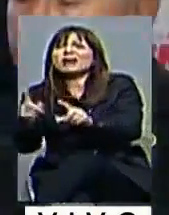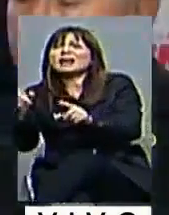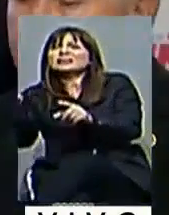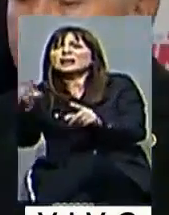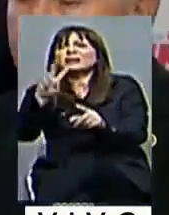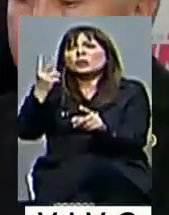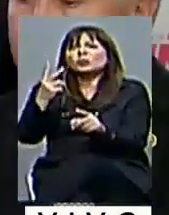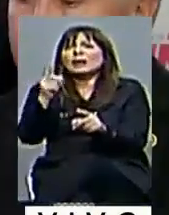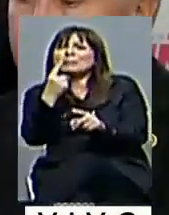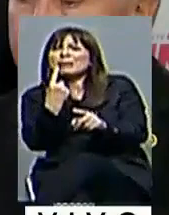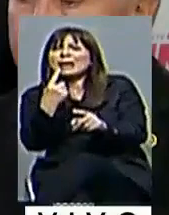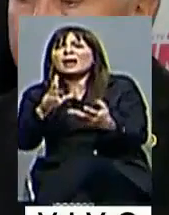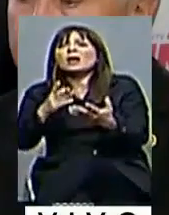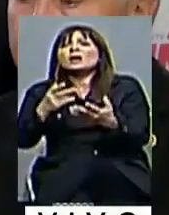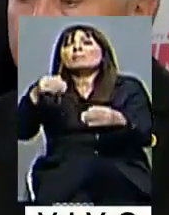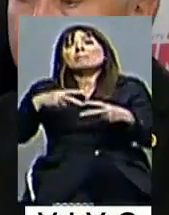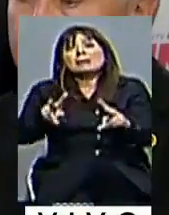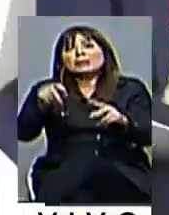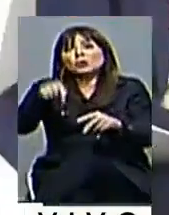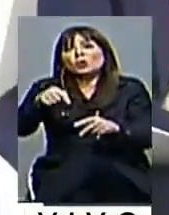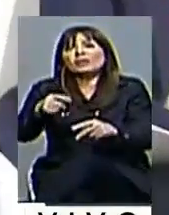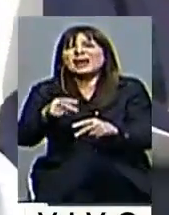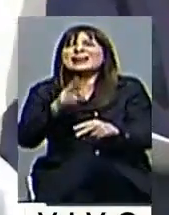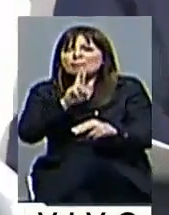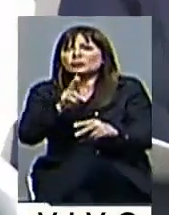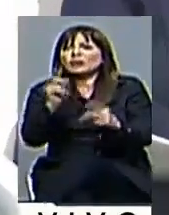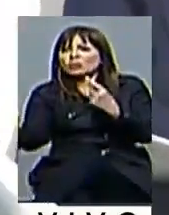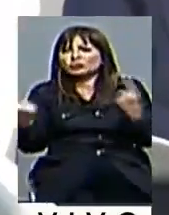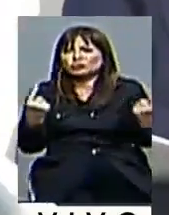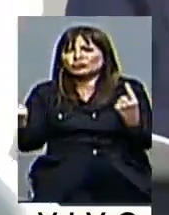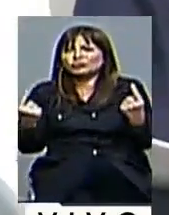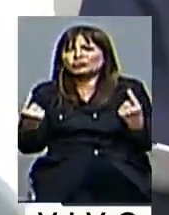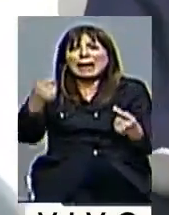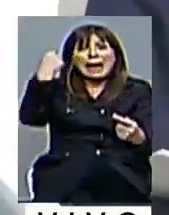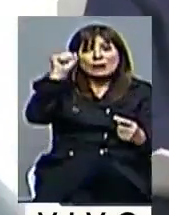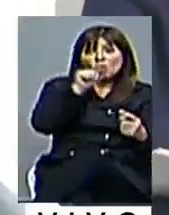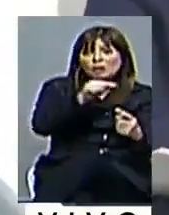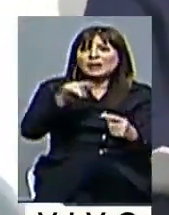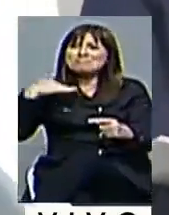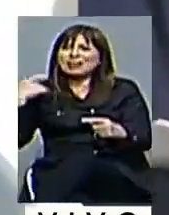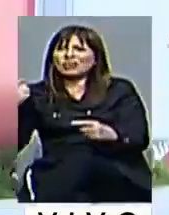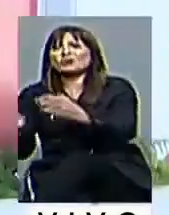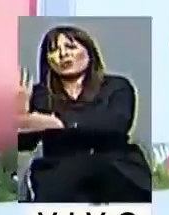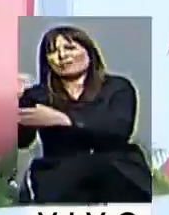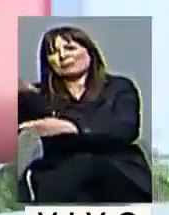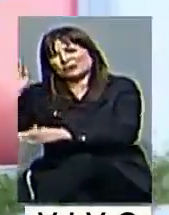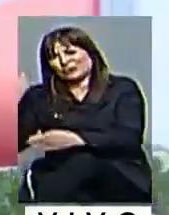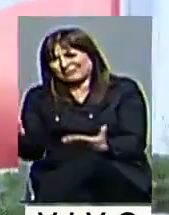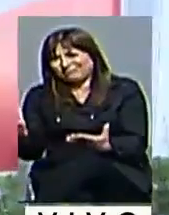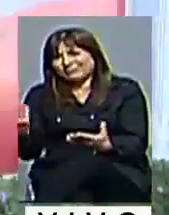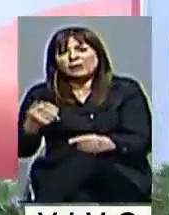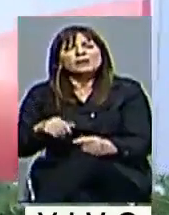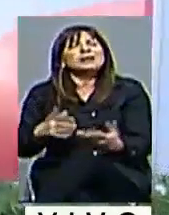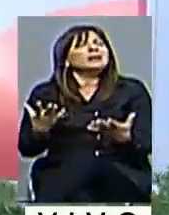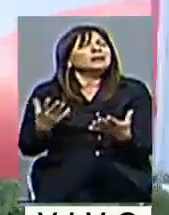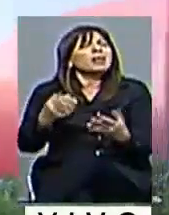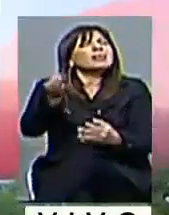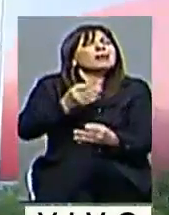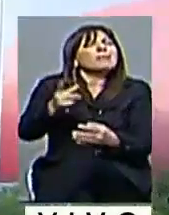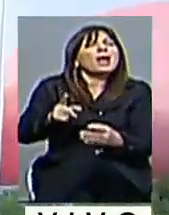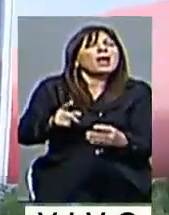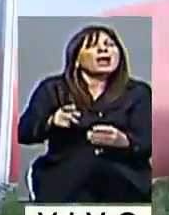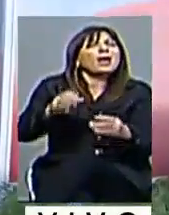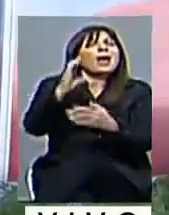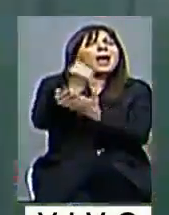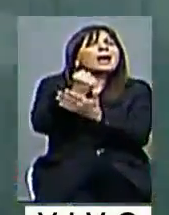creo que eso le permite que hoy día podamos responder ambas. Perdió la mayoría, ganó también Sebastián Piñera. Ahora, dime una cosa, ¿ganó el proyecto, ganó el